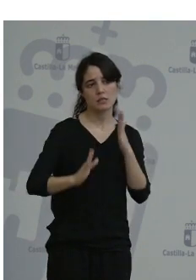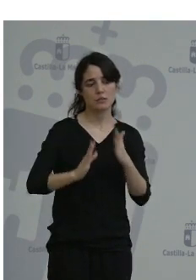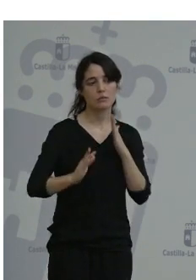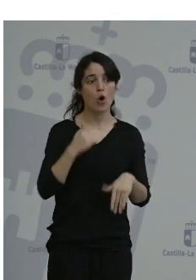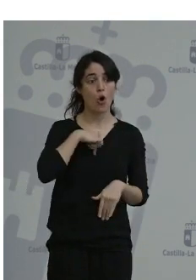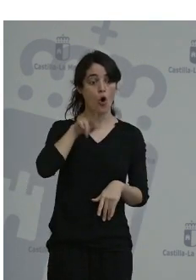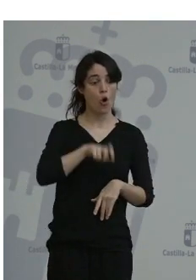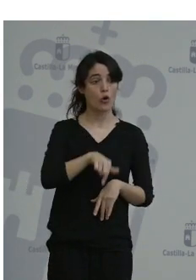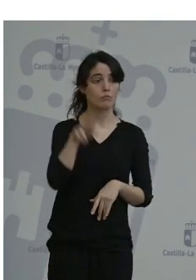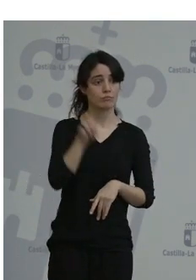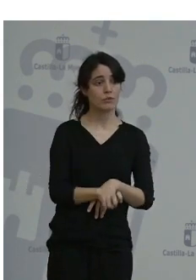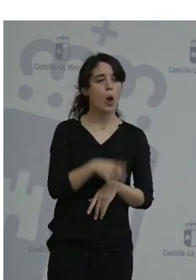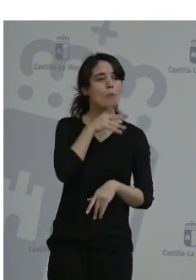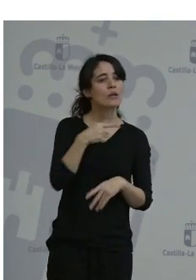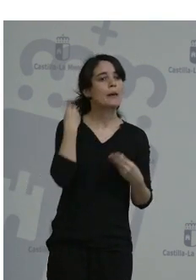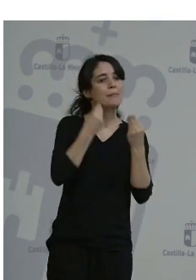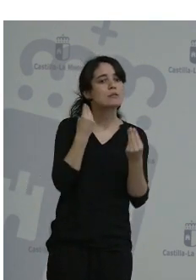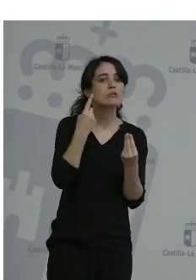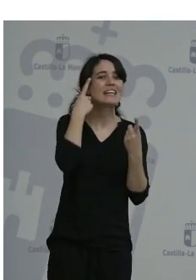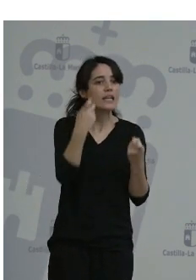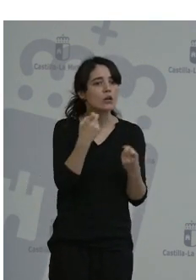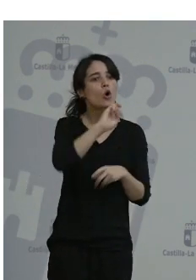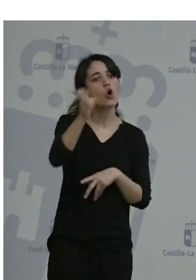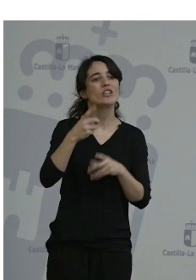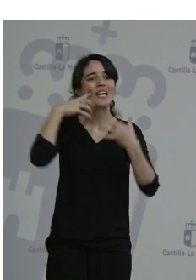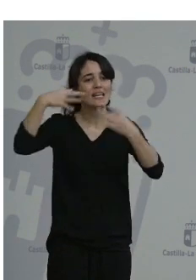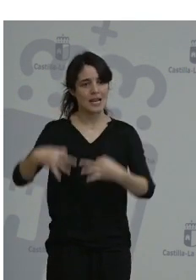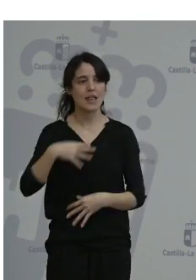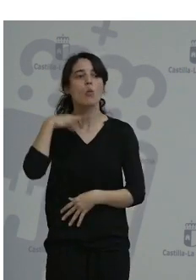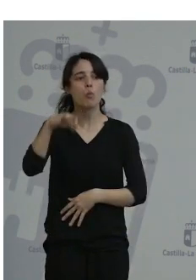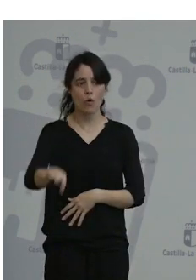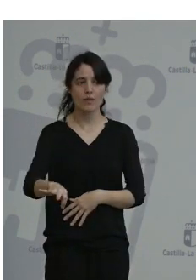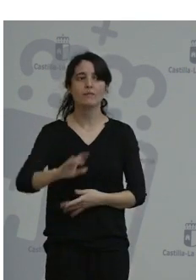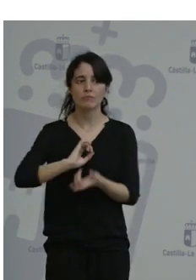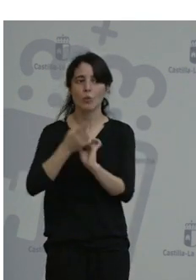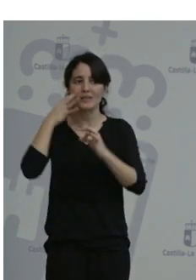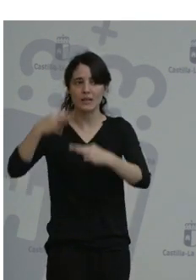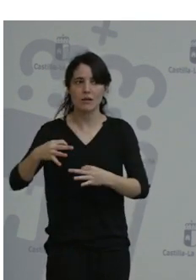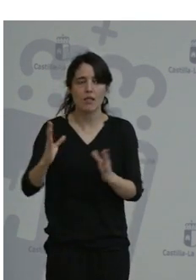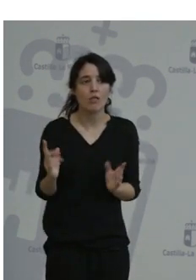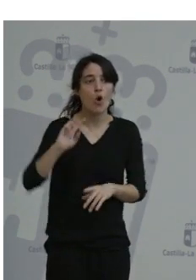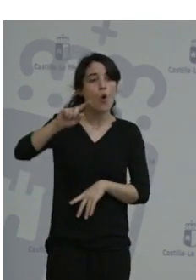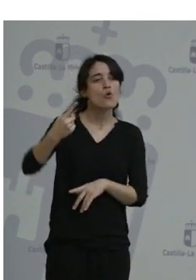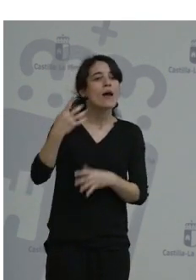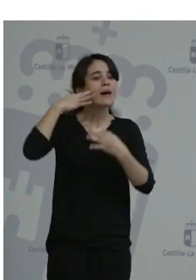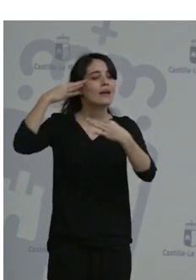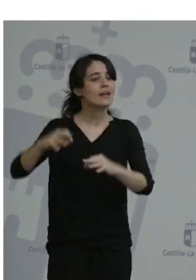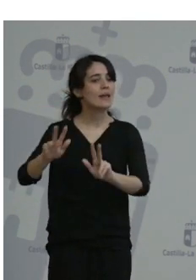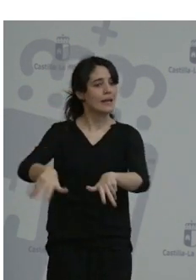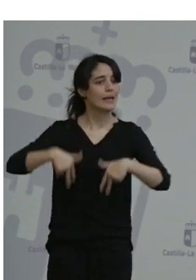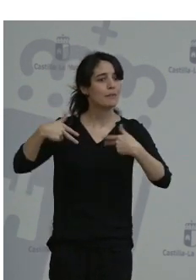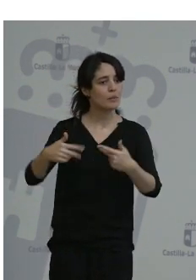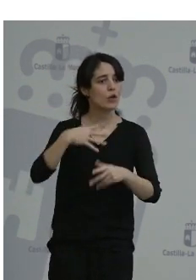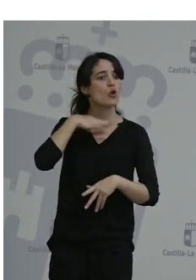estoy aquí porque creo que otra realidad es posible, una realidad que me permita llevar a cabo mis metas